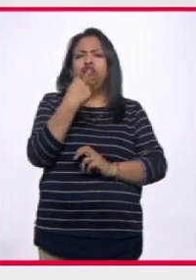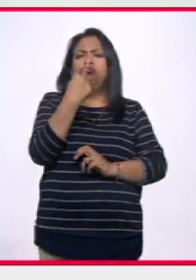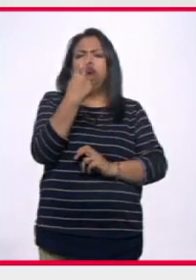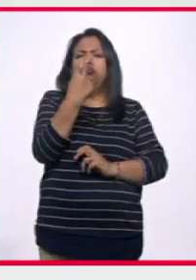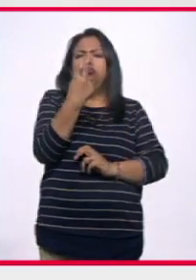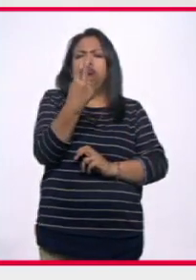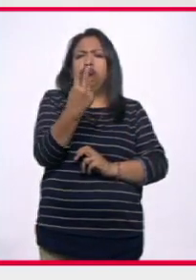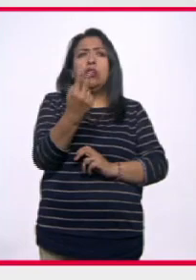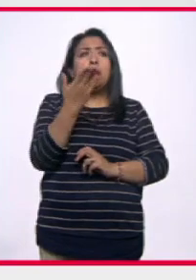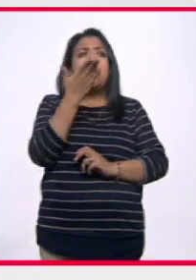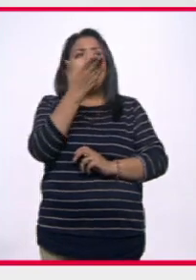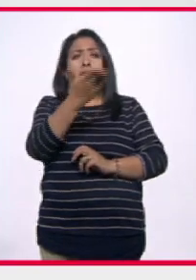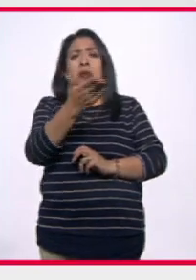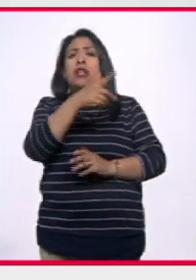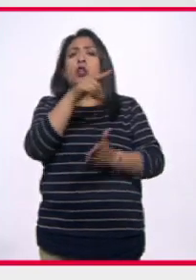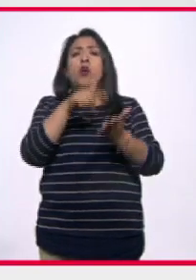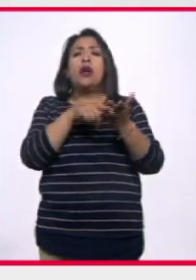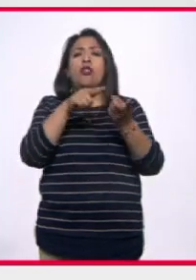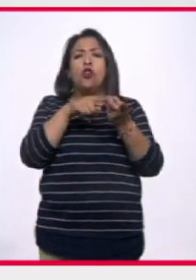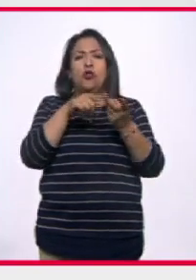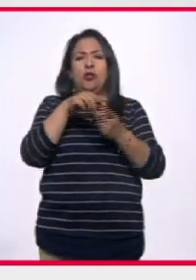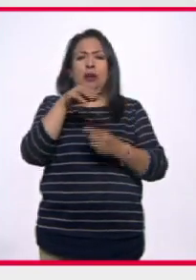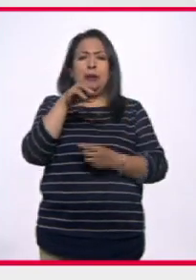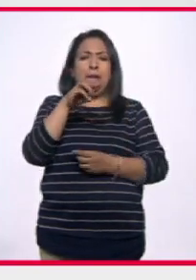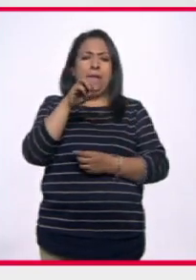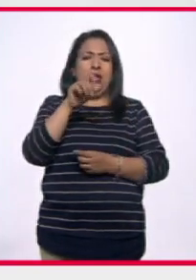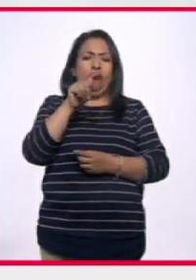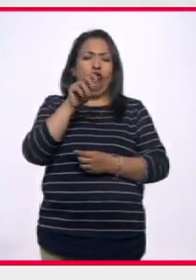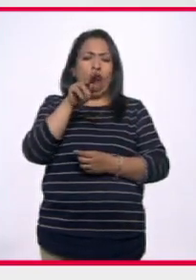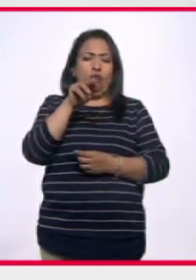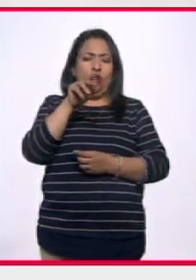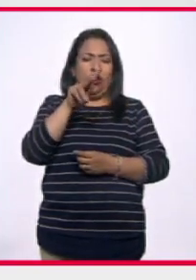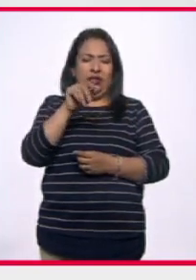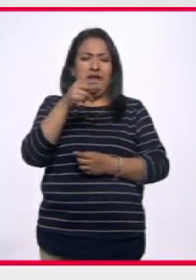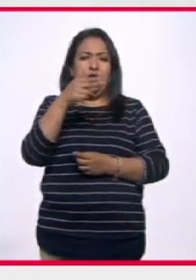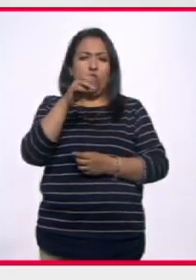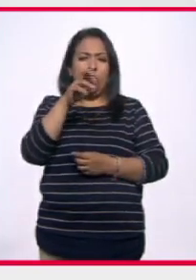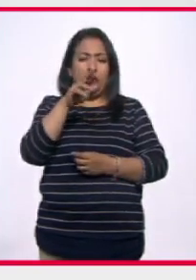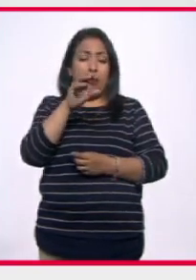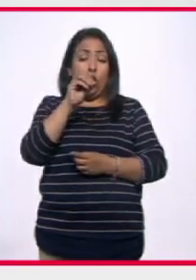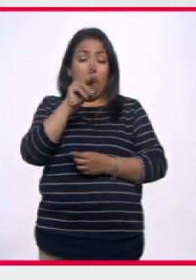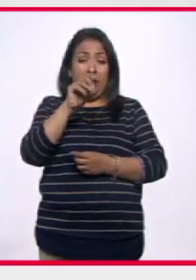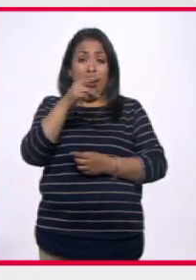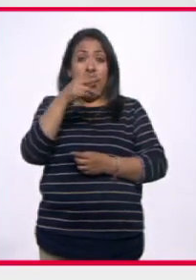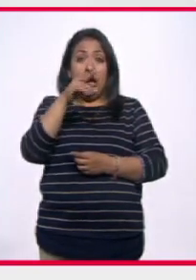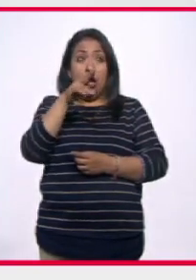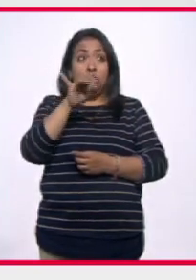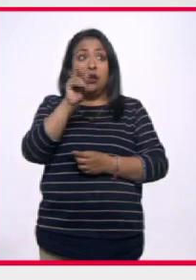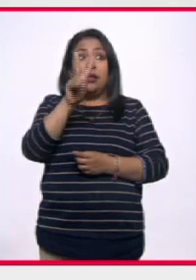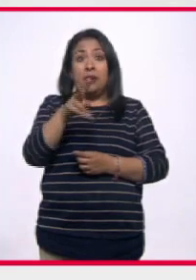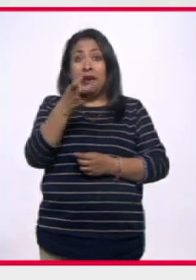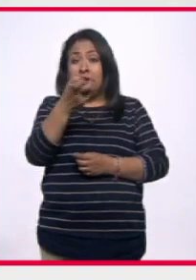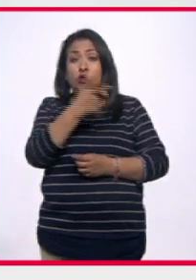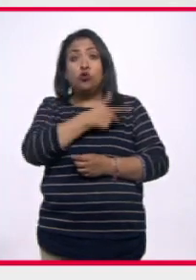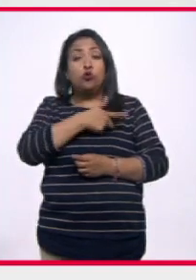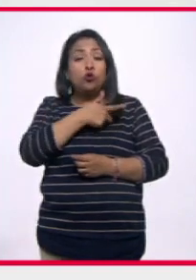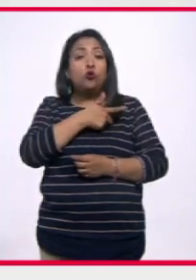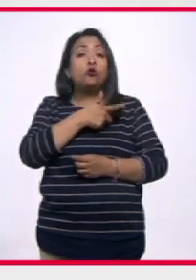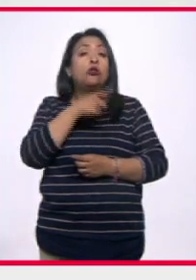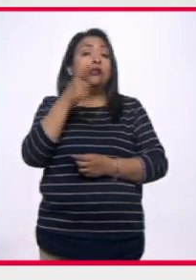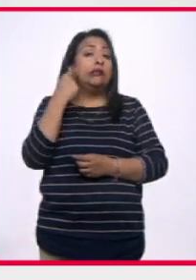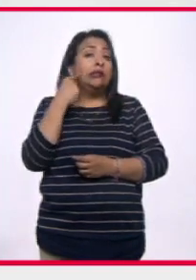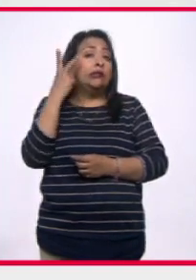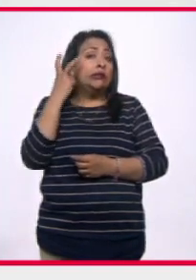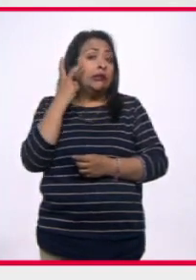que le piden en el metropolitan opera house precisamente de esa parte y que bueno será un gusto y un goce escucharlos